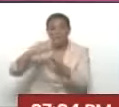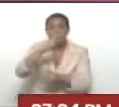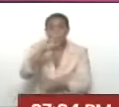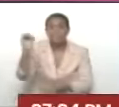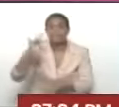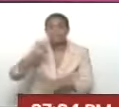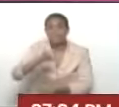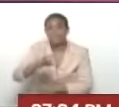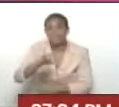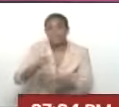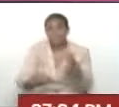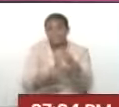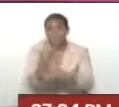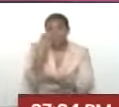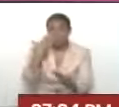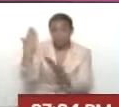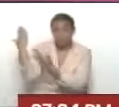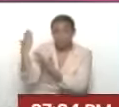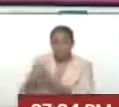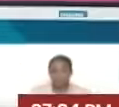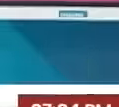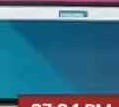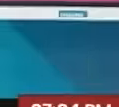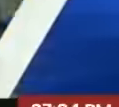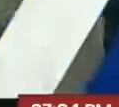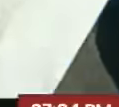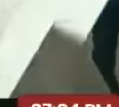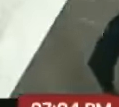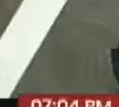mayo, día de victoria. Adelante.